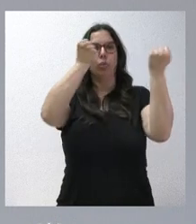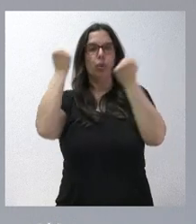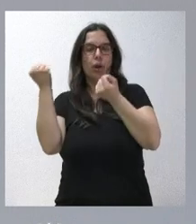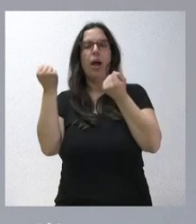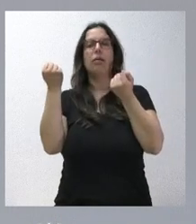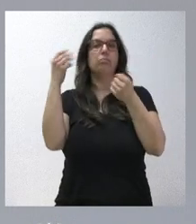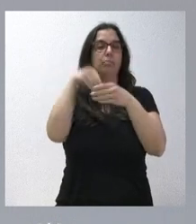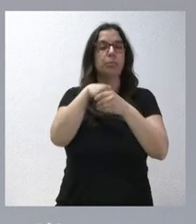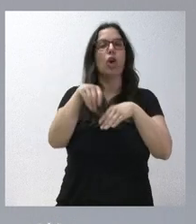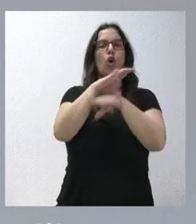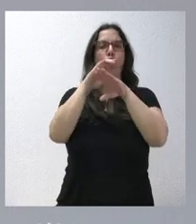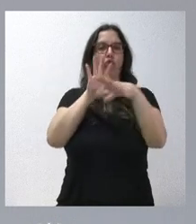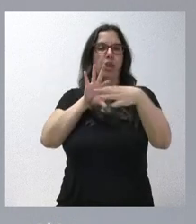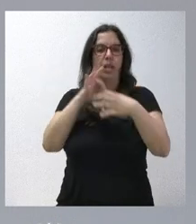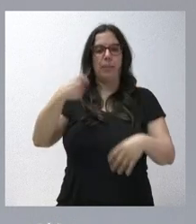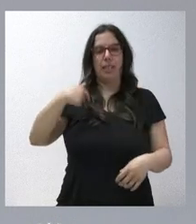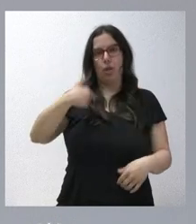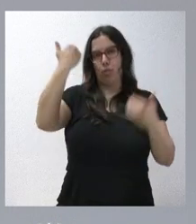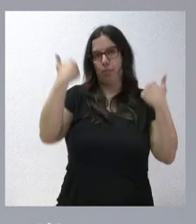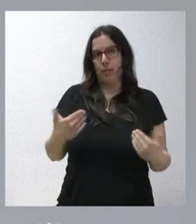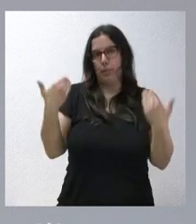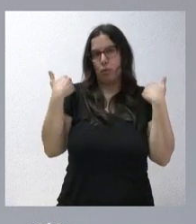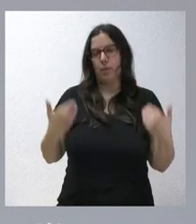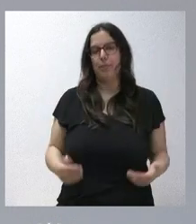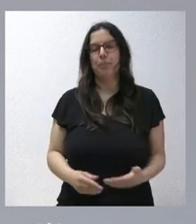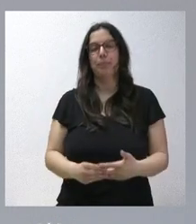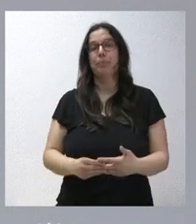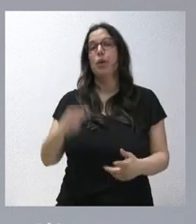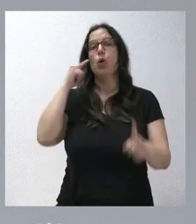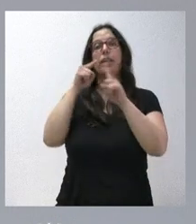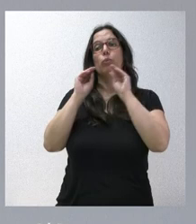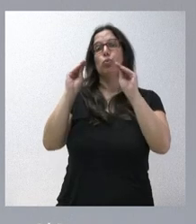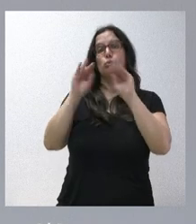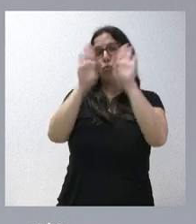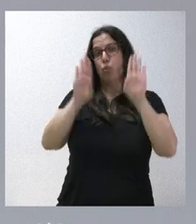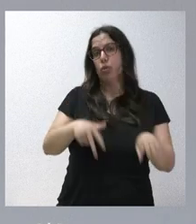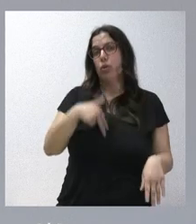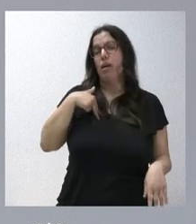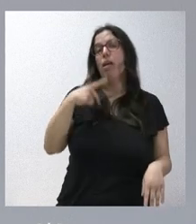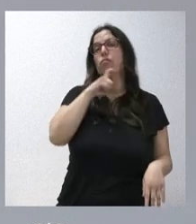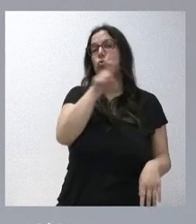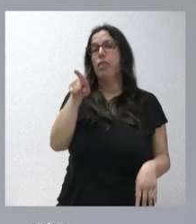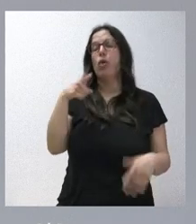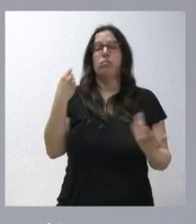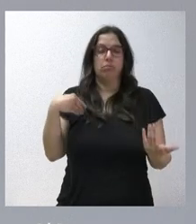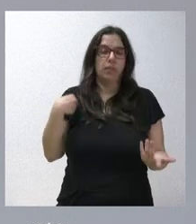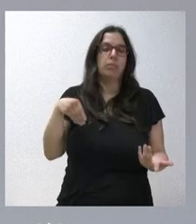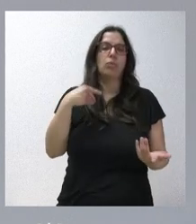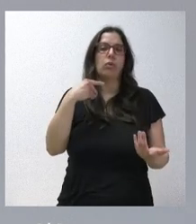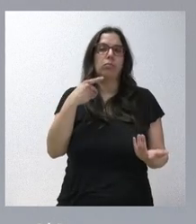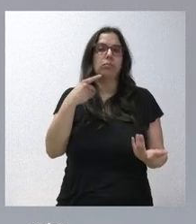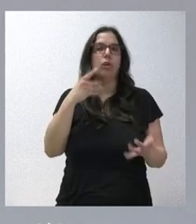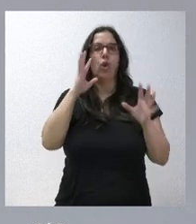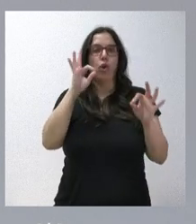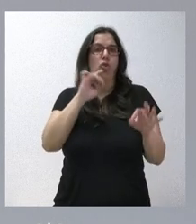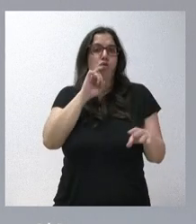consejería de la presidencia que dirijo el fin general de la fundación viene determinado como ustedes podrán comprender por el